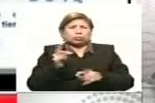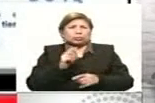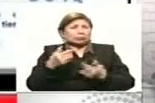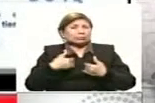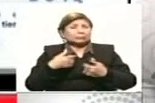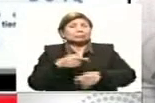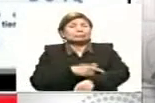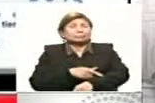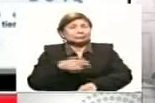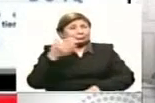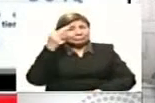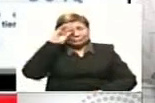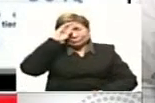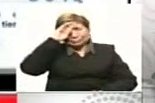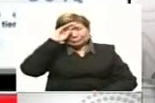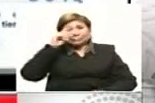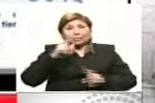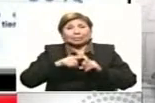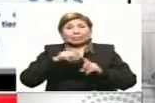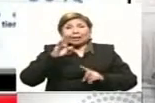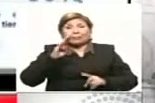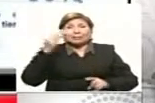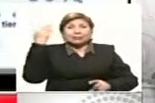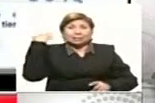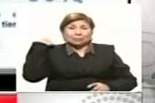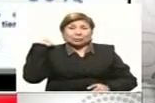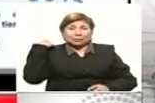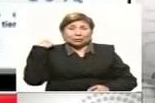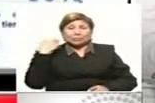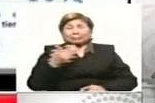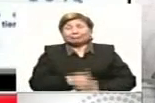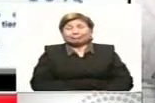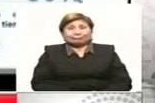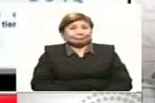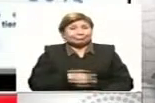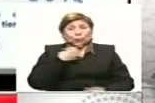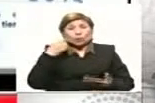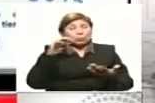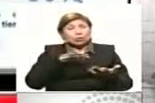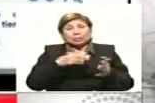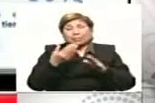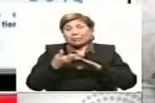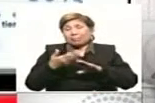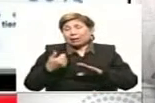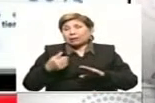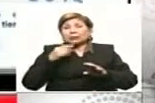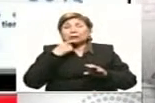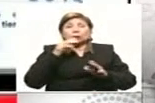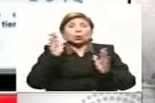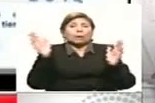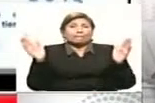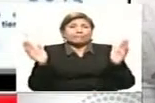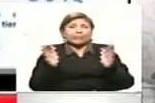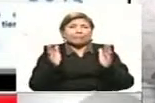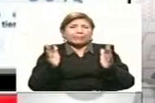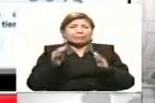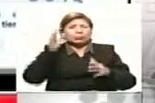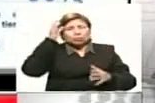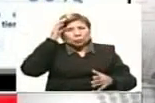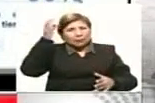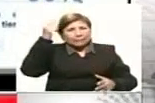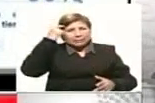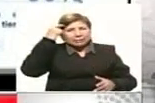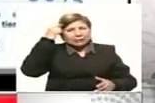diagnosticados, y esto significa no solamente una muerte más temprana, sino además una reducción de todas sus